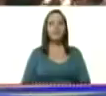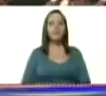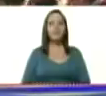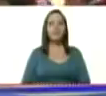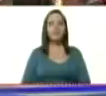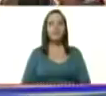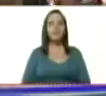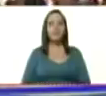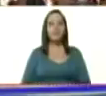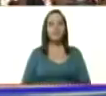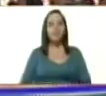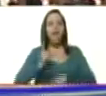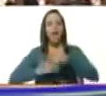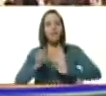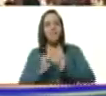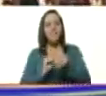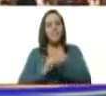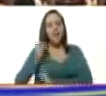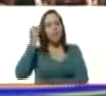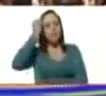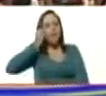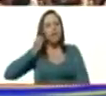Uno se pone a pensar,